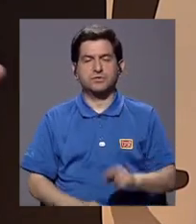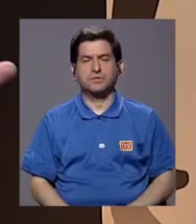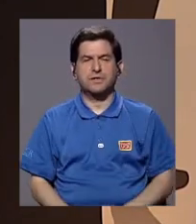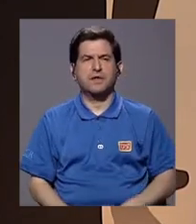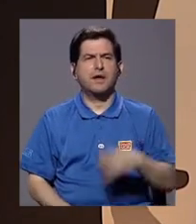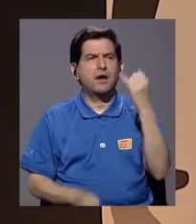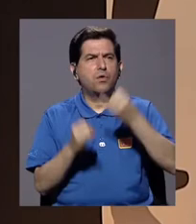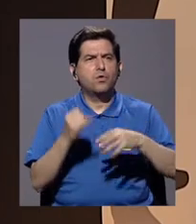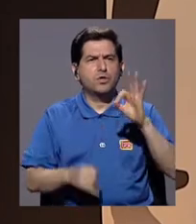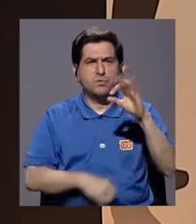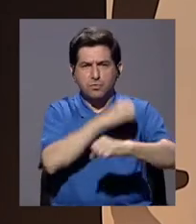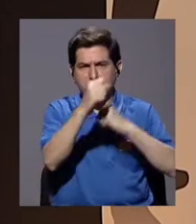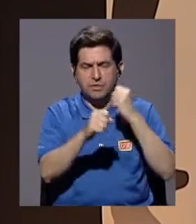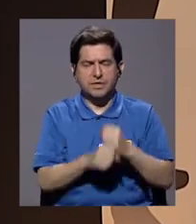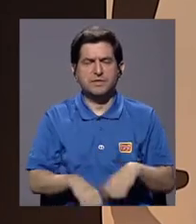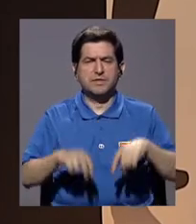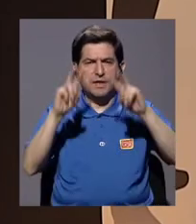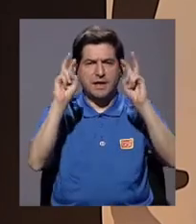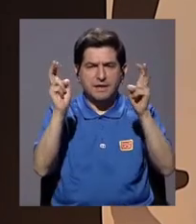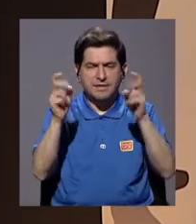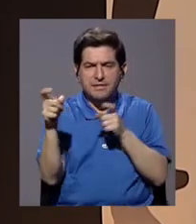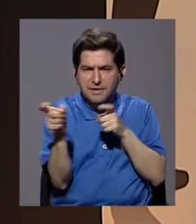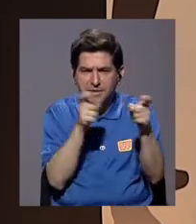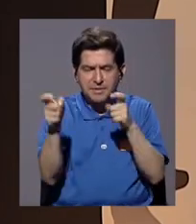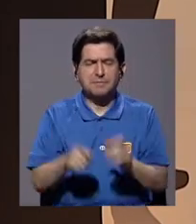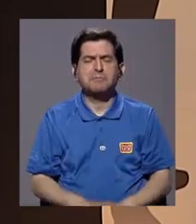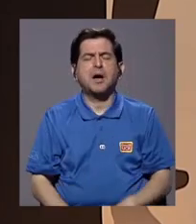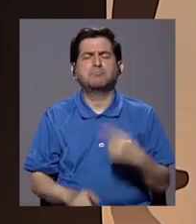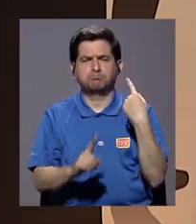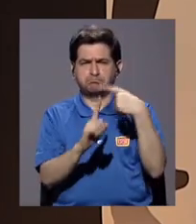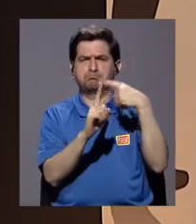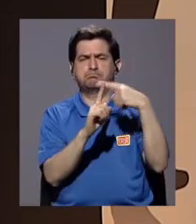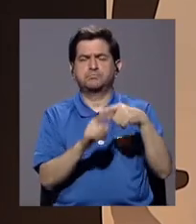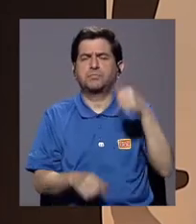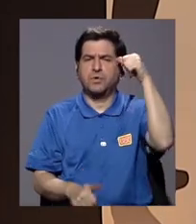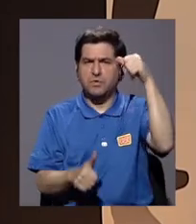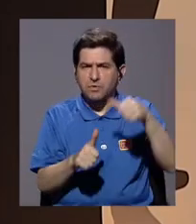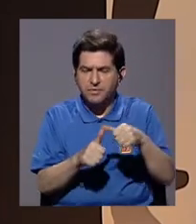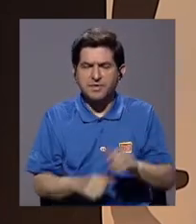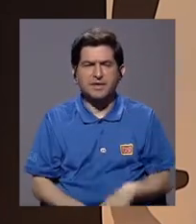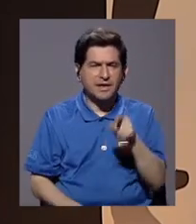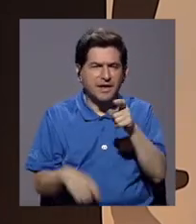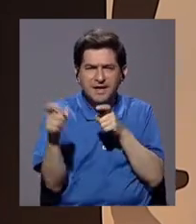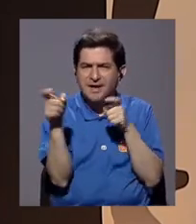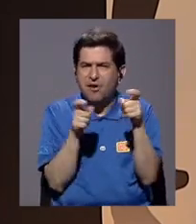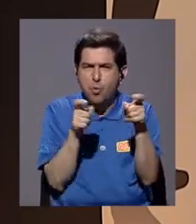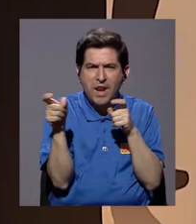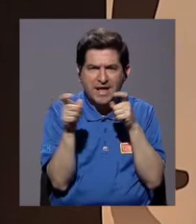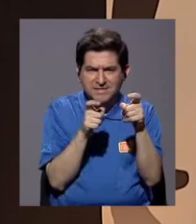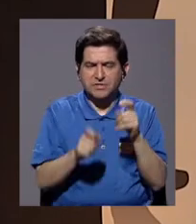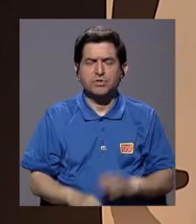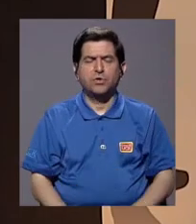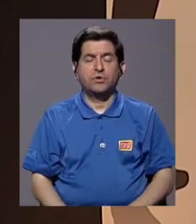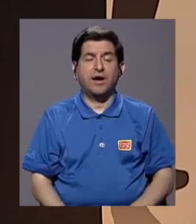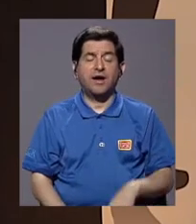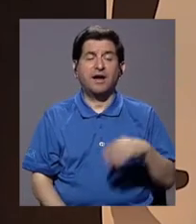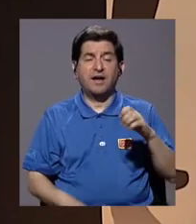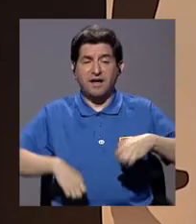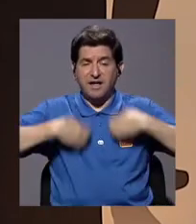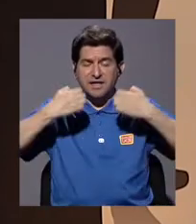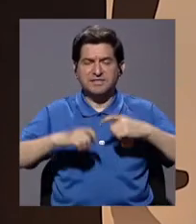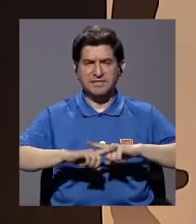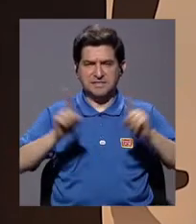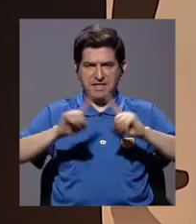últimos 90 años en temas de regulación son bastante positivos. Hay que entender que la regulación se da, como dije antes, porque